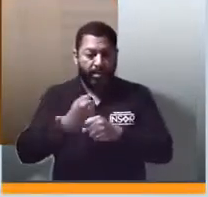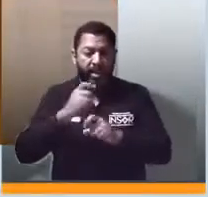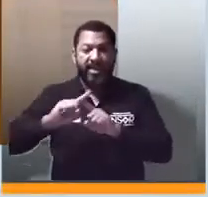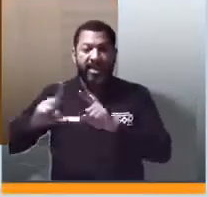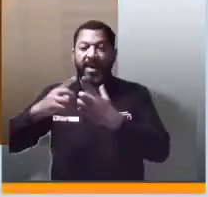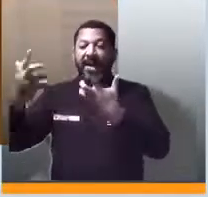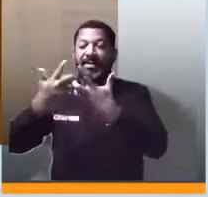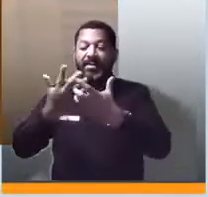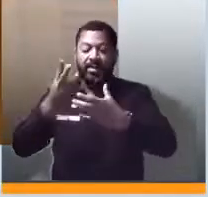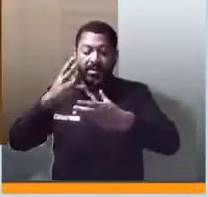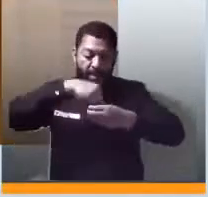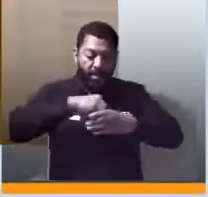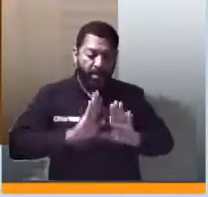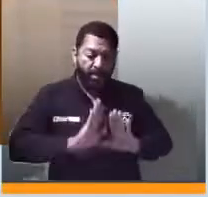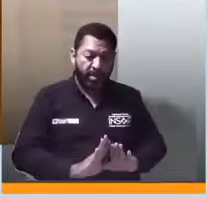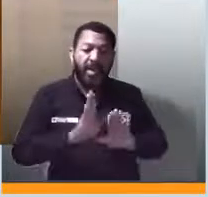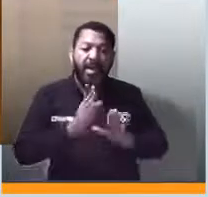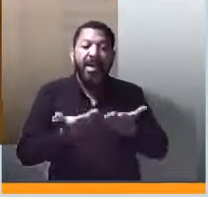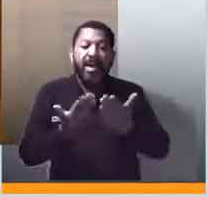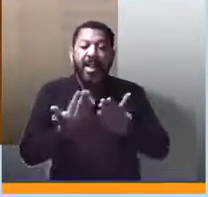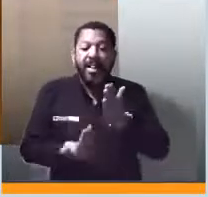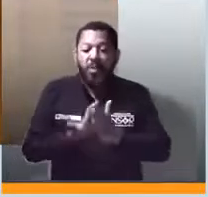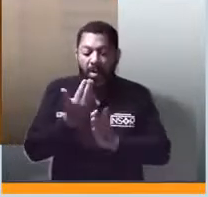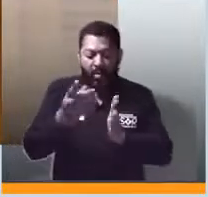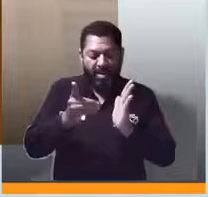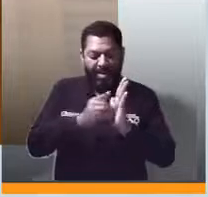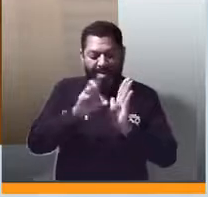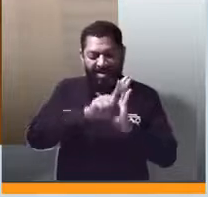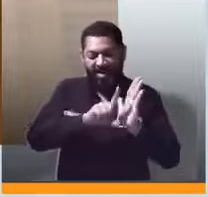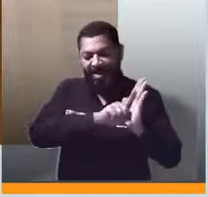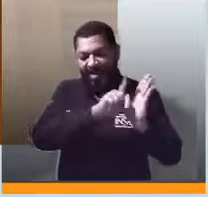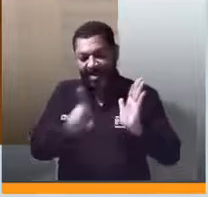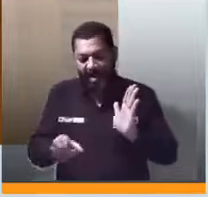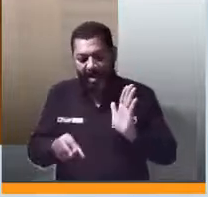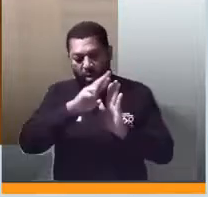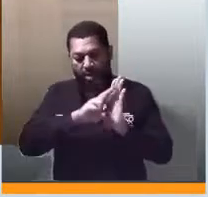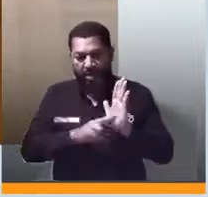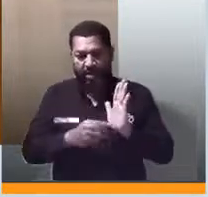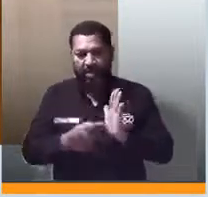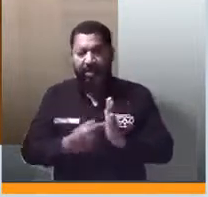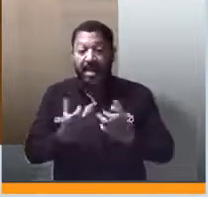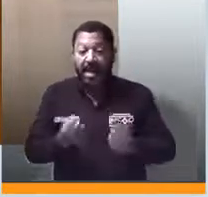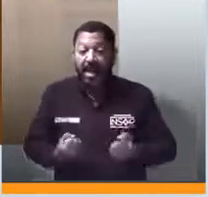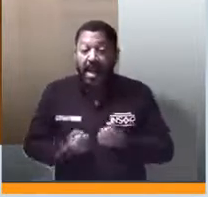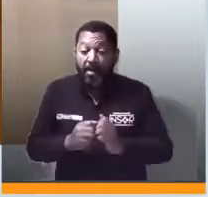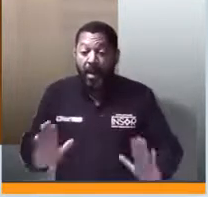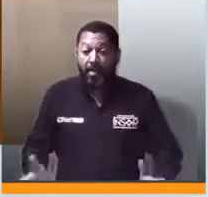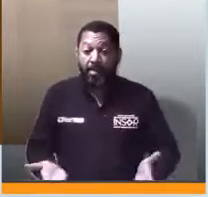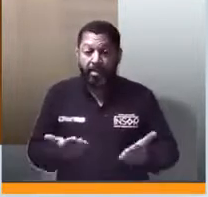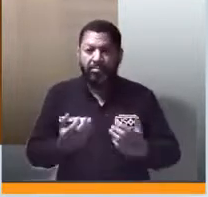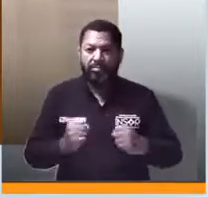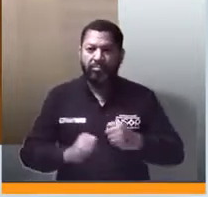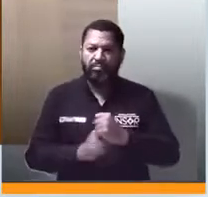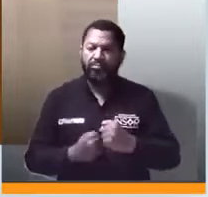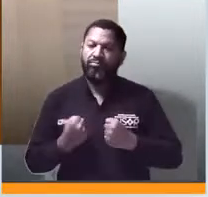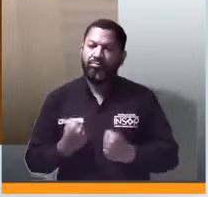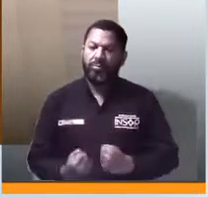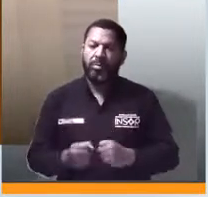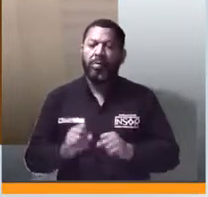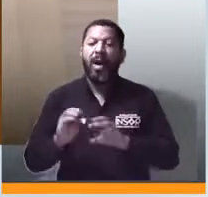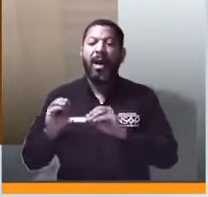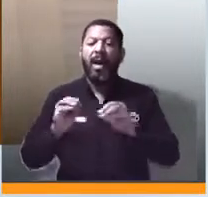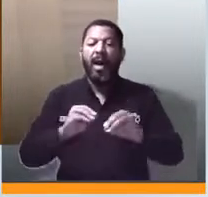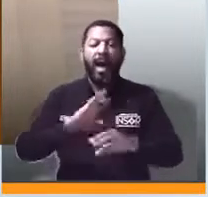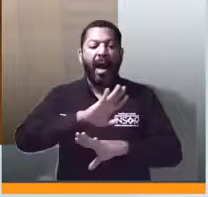sistemas internos de acuerdo a la nueva normatividad, porque queremos fortalecer muchísimo las